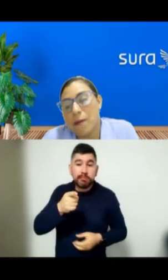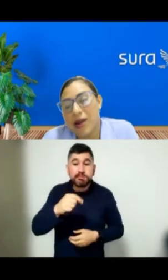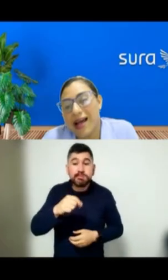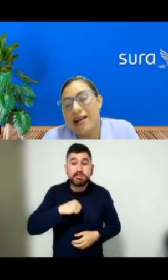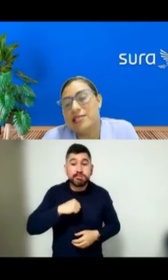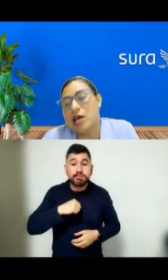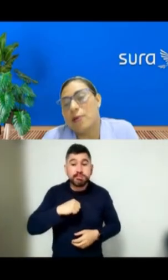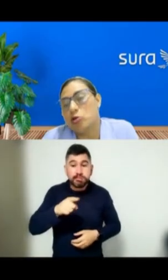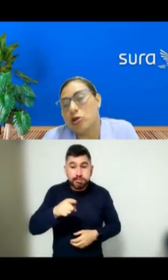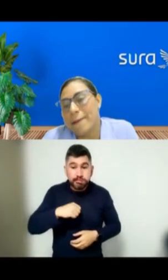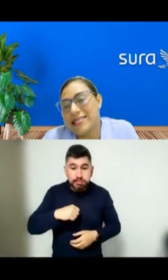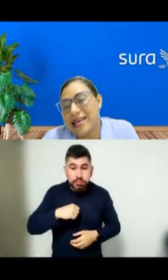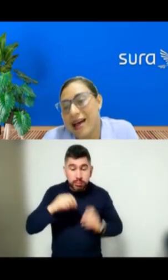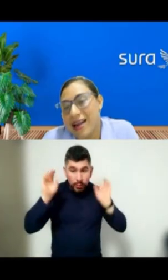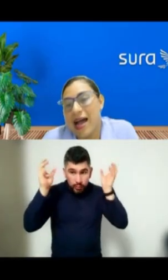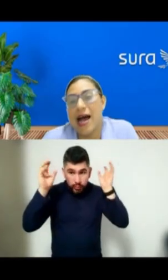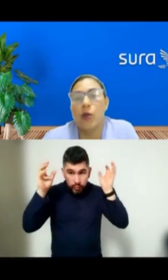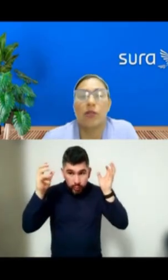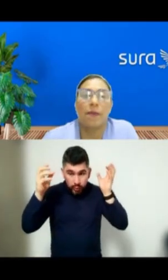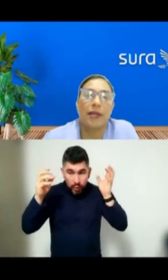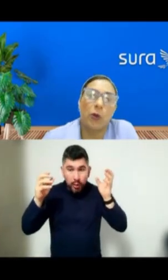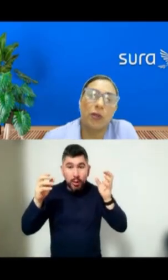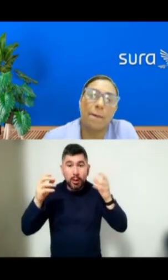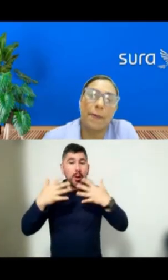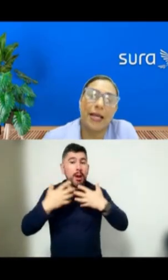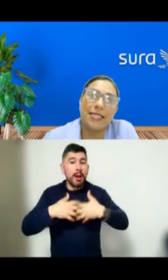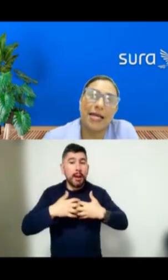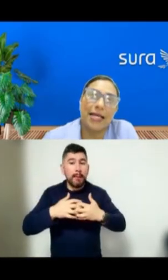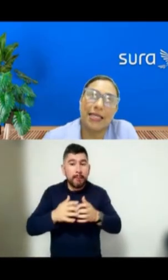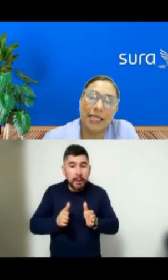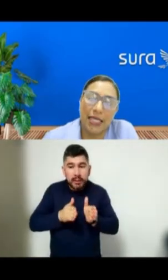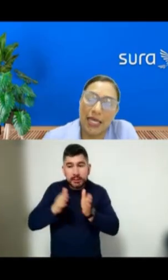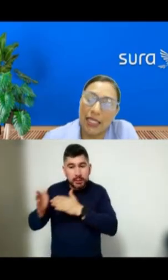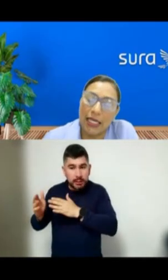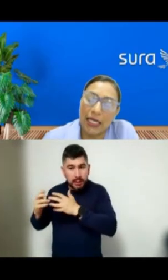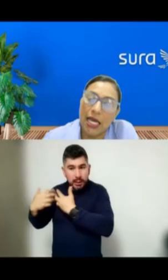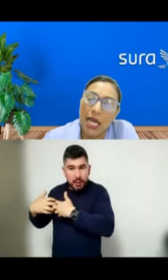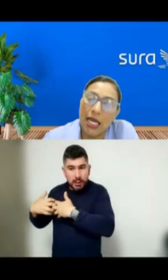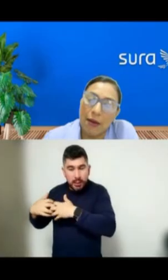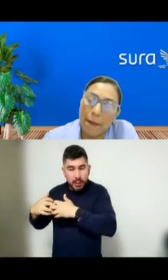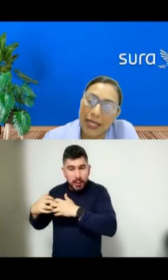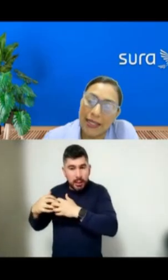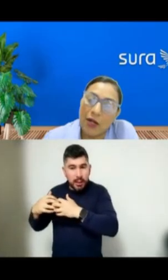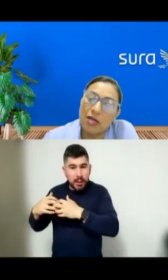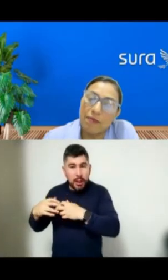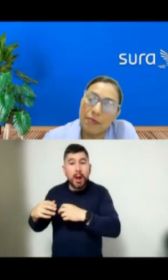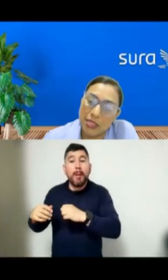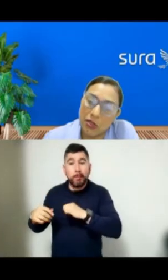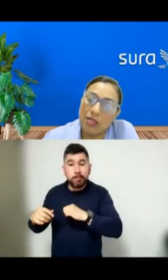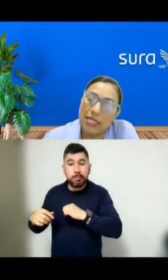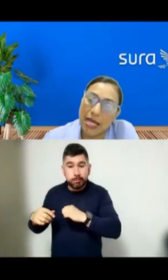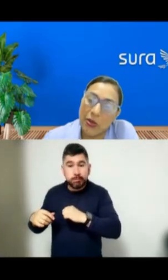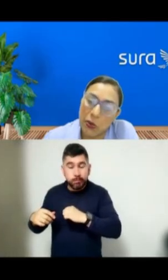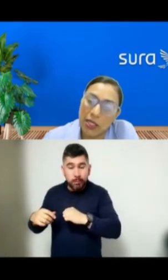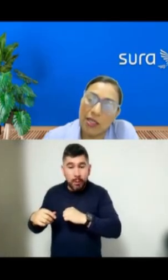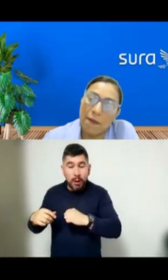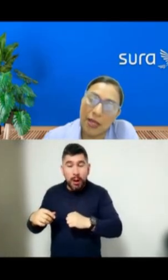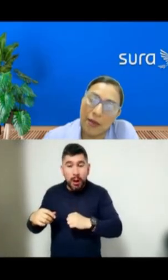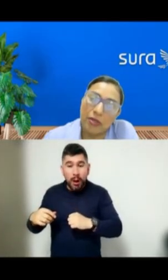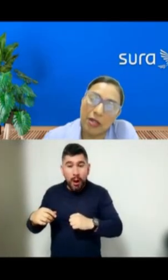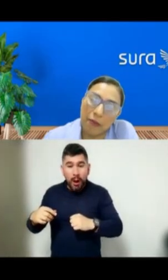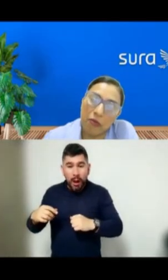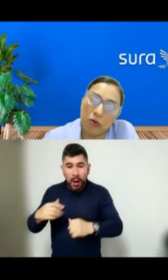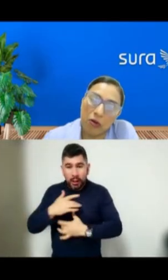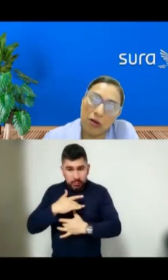un servicio de ambulancia o de pronto la empresa de al lado también es una empresa que me presta los servicios de esa